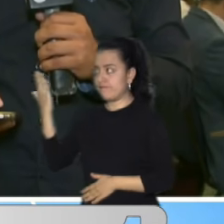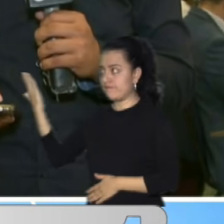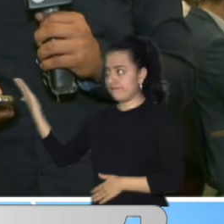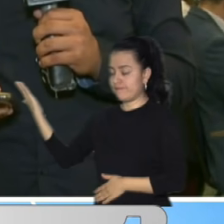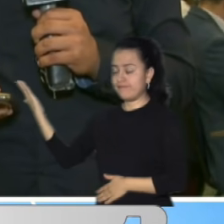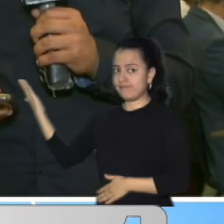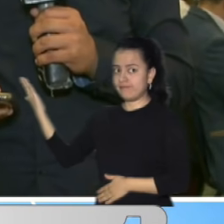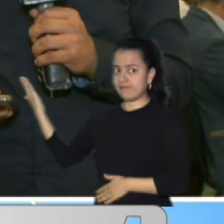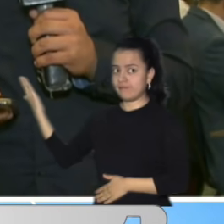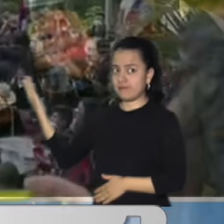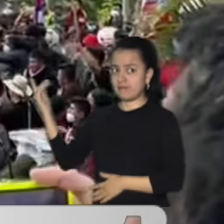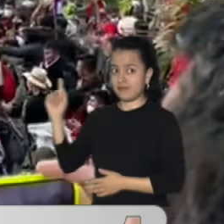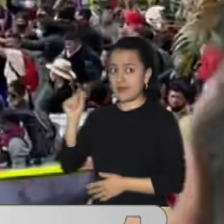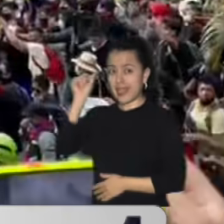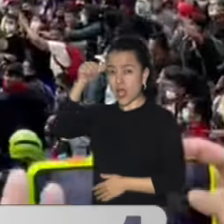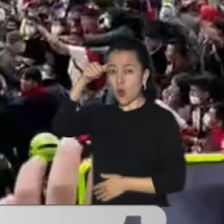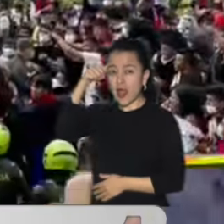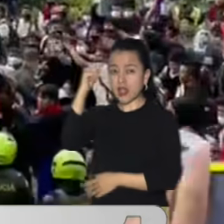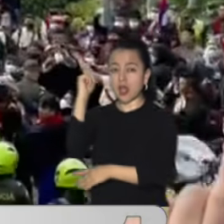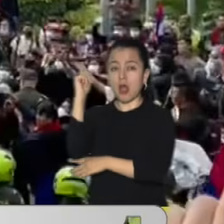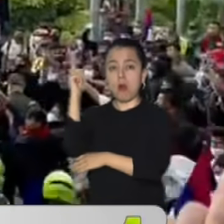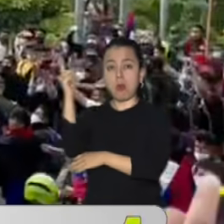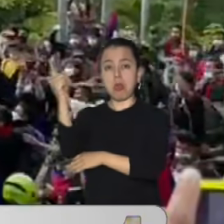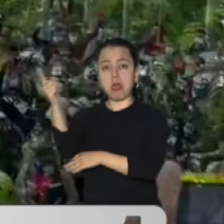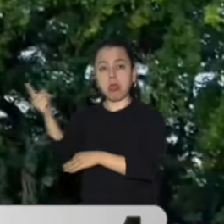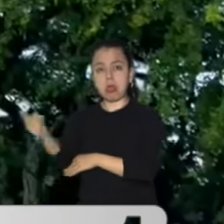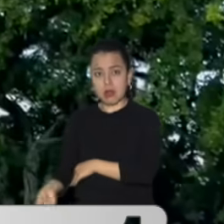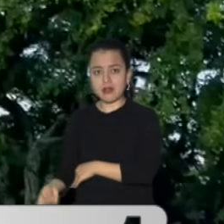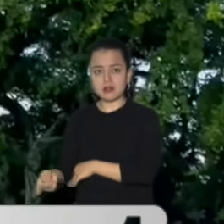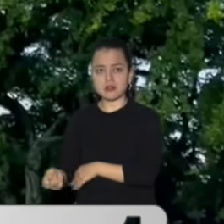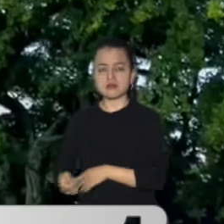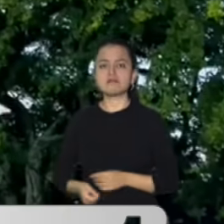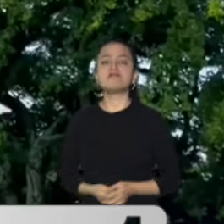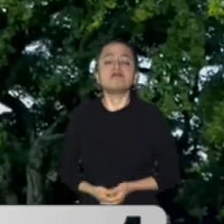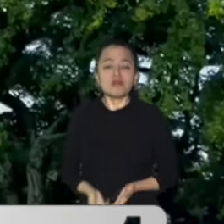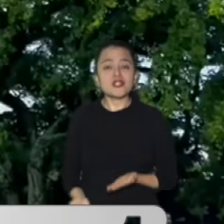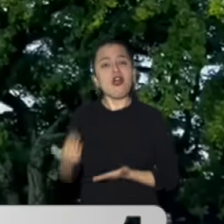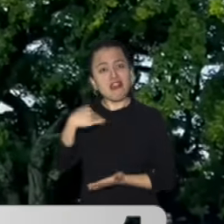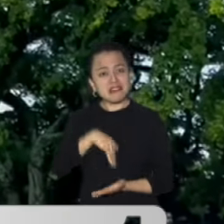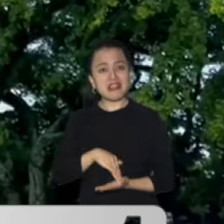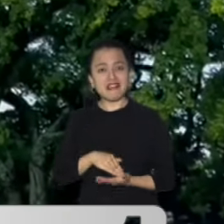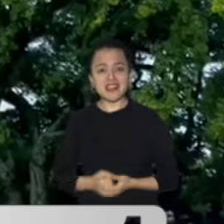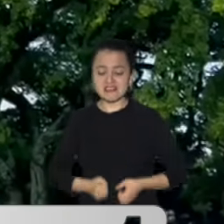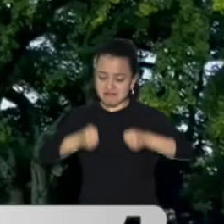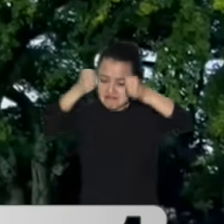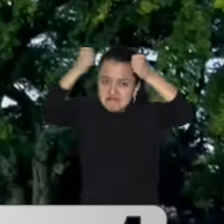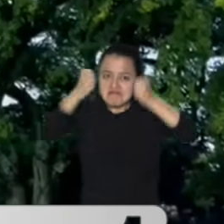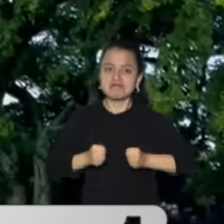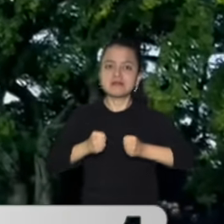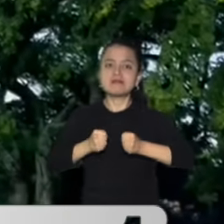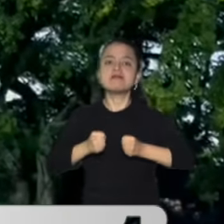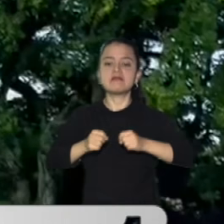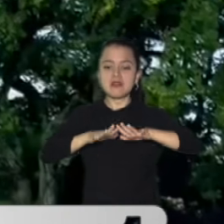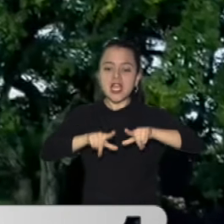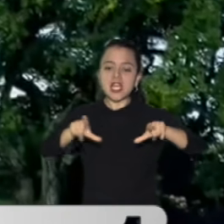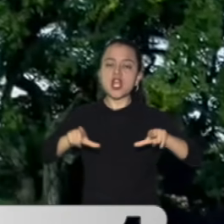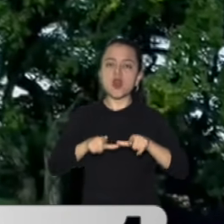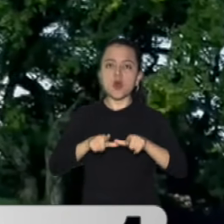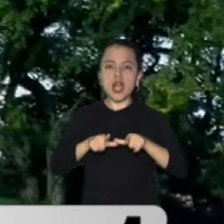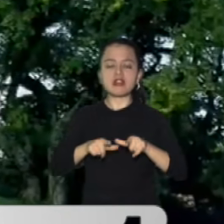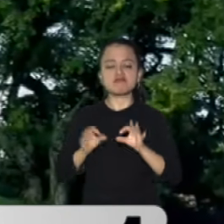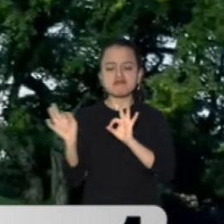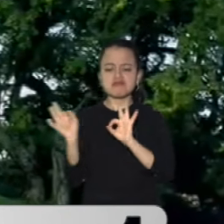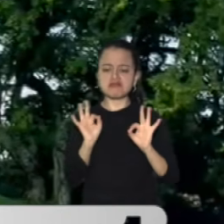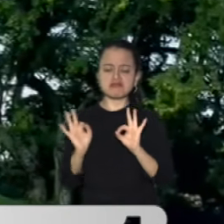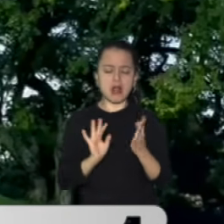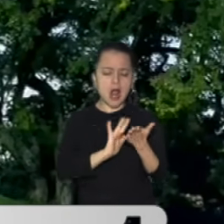monumento que fue derribado el pasado 28 de abril, retornará a su lugar en el occidente de la capital del Valle después de 90